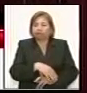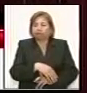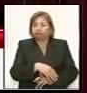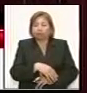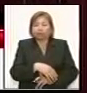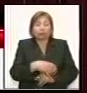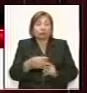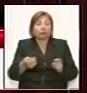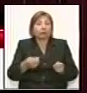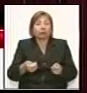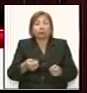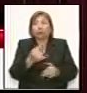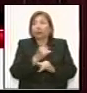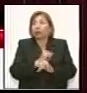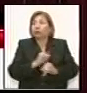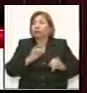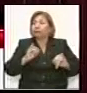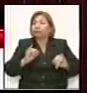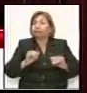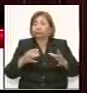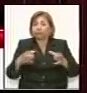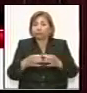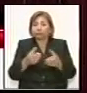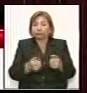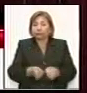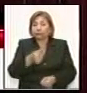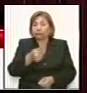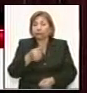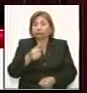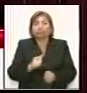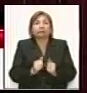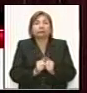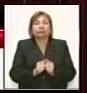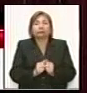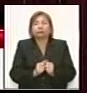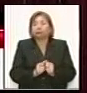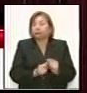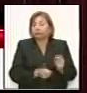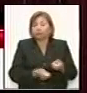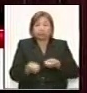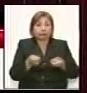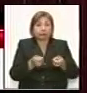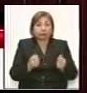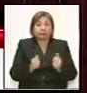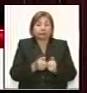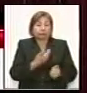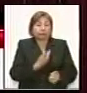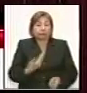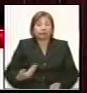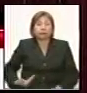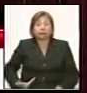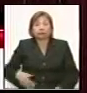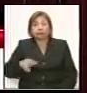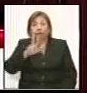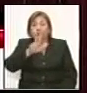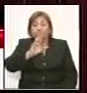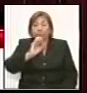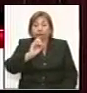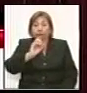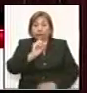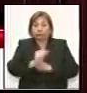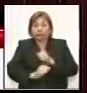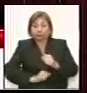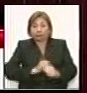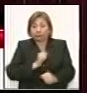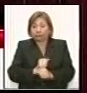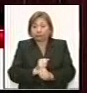la guerra de independencia, los generales o jefes, se disputaron el poder y hubieron muchos gobiernos durante 30 años